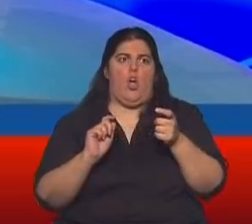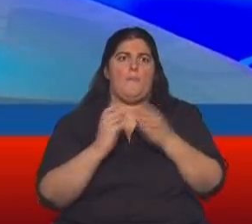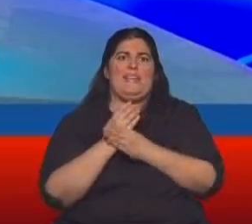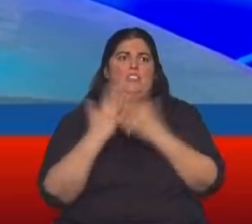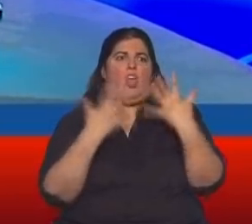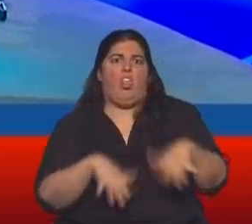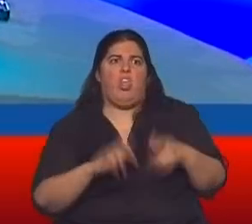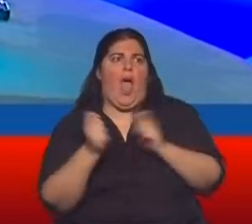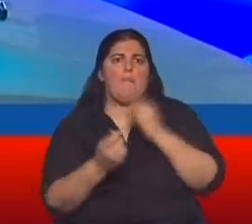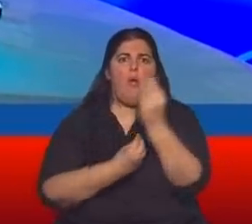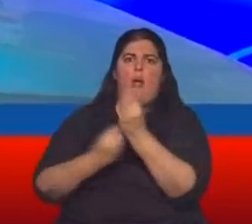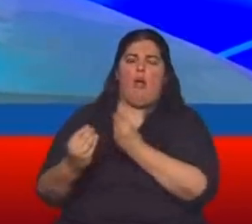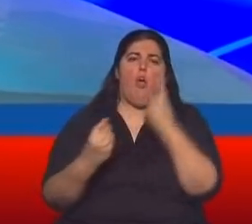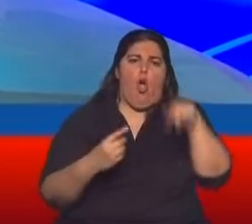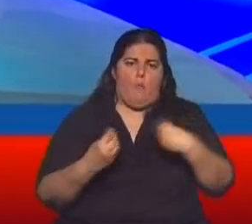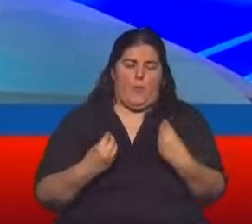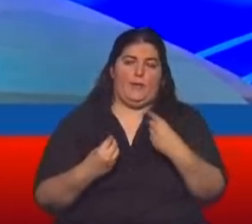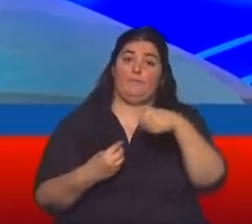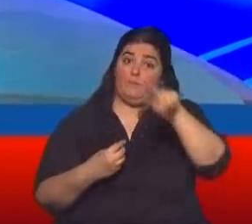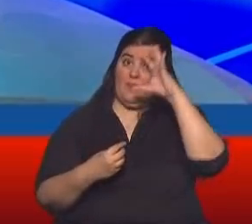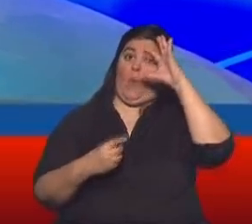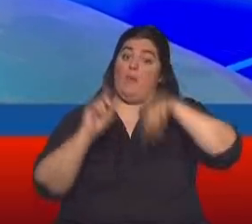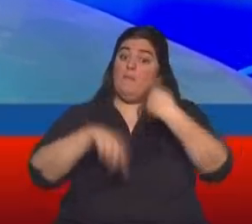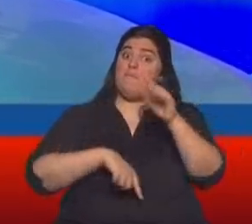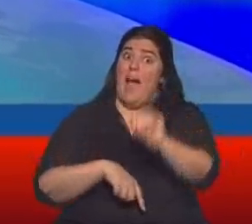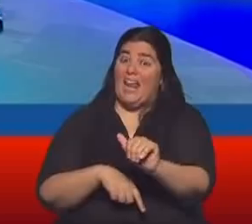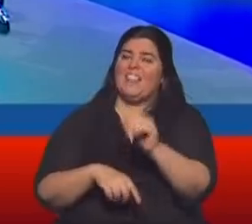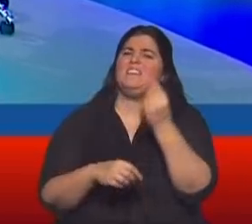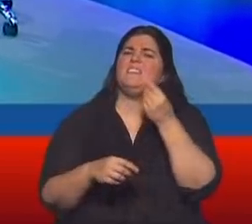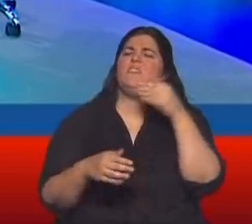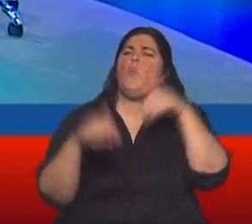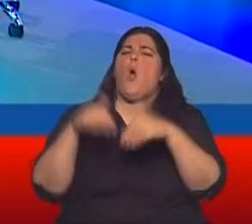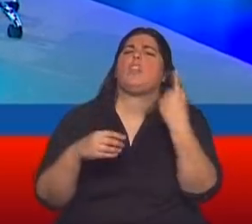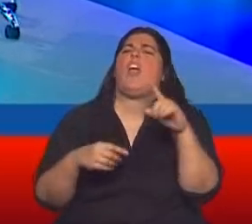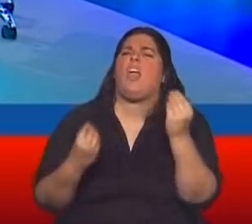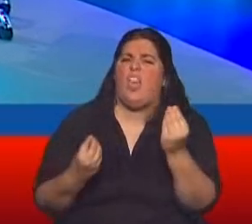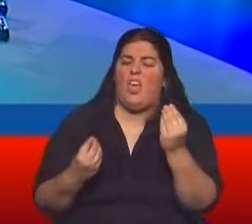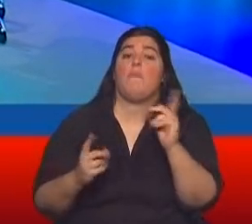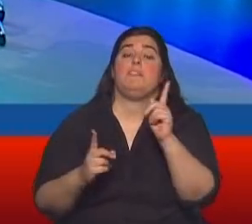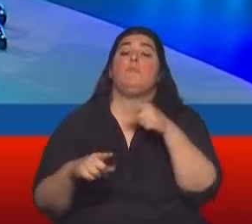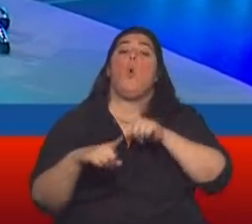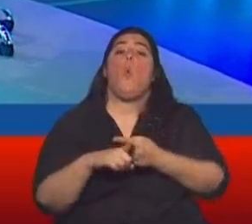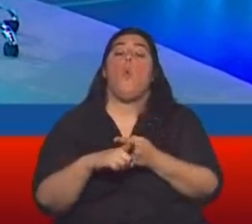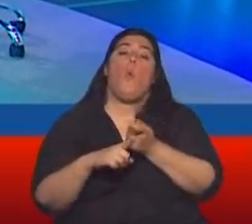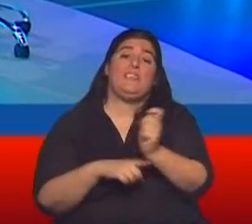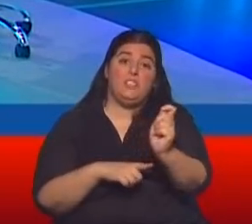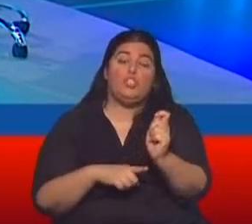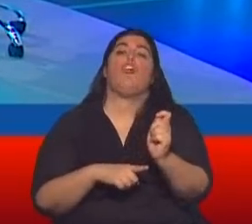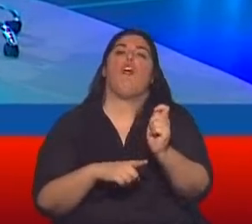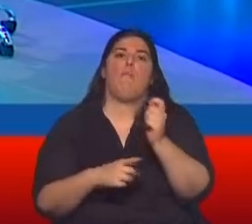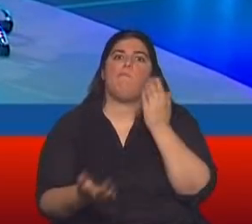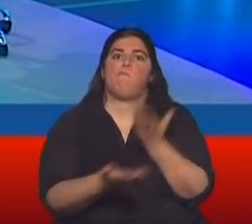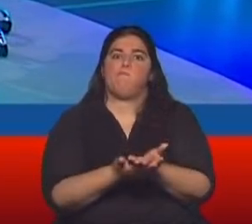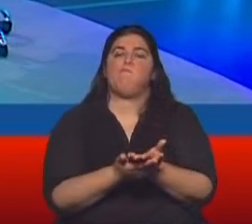estamos viendo aquí. Recordemos que lo que se vota el martes es la admisión del pedido de vacancia, que necesita de 52 votos, de un total